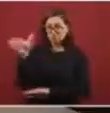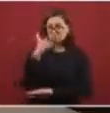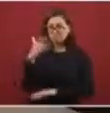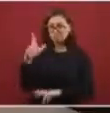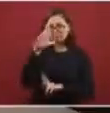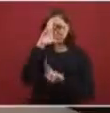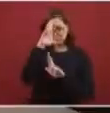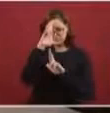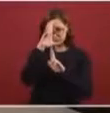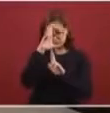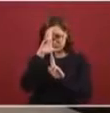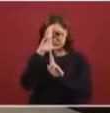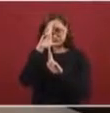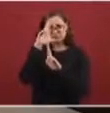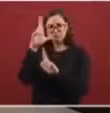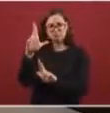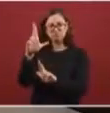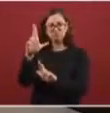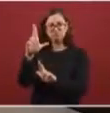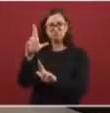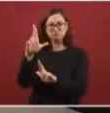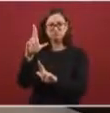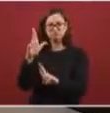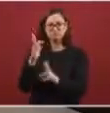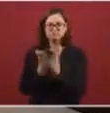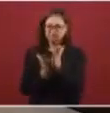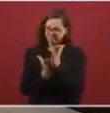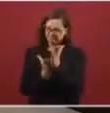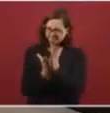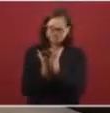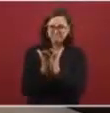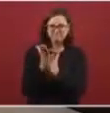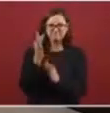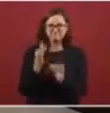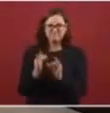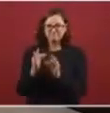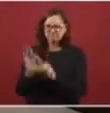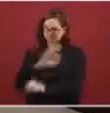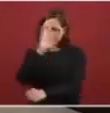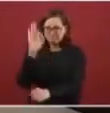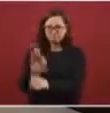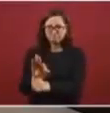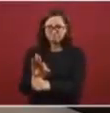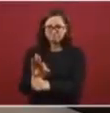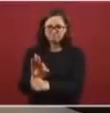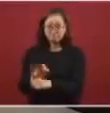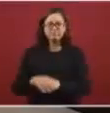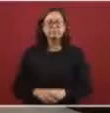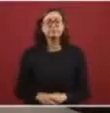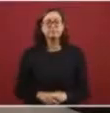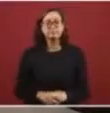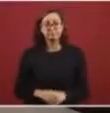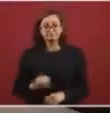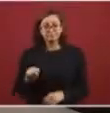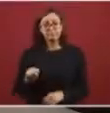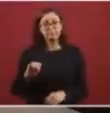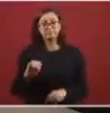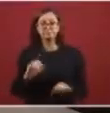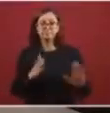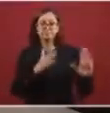y defenderla con lealtad y constancia. Sí, protesto.